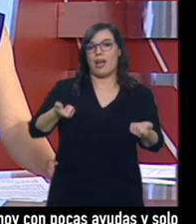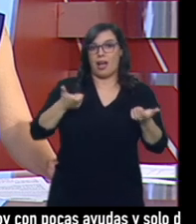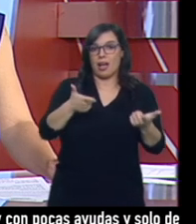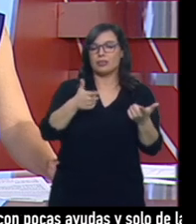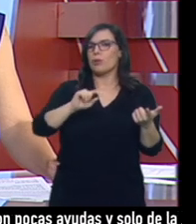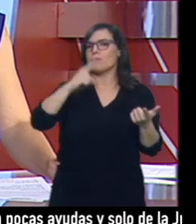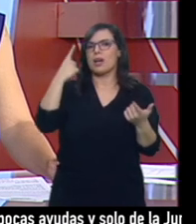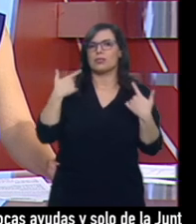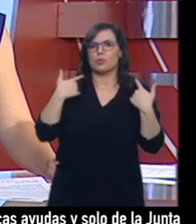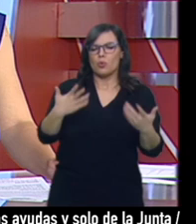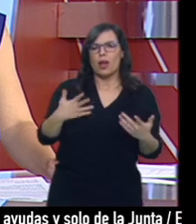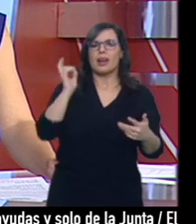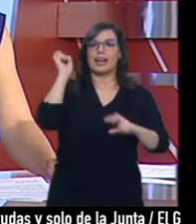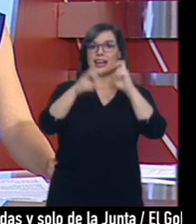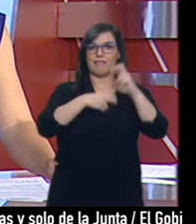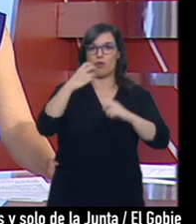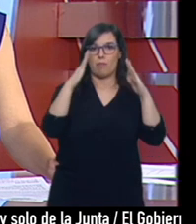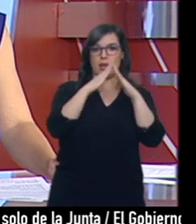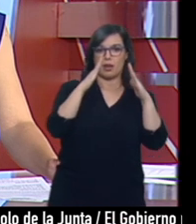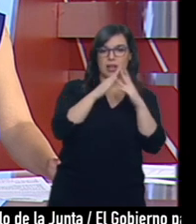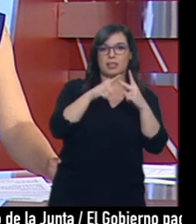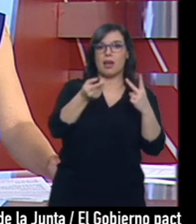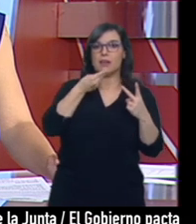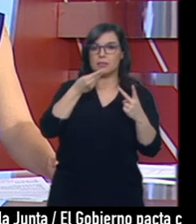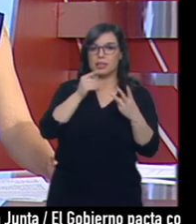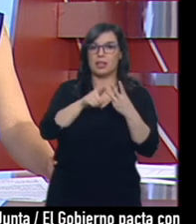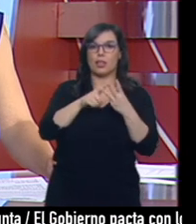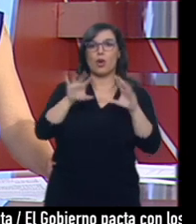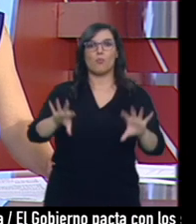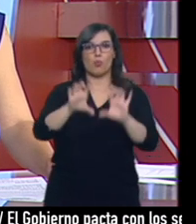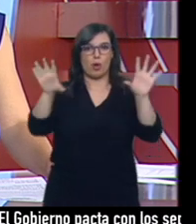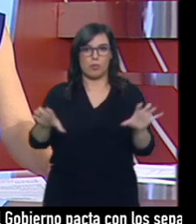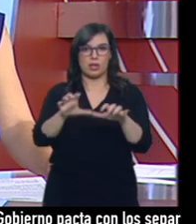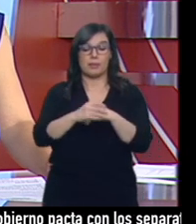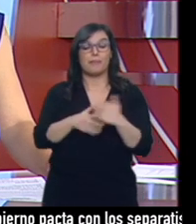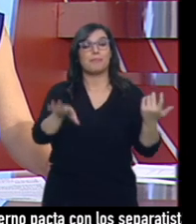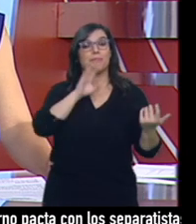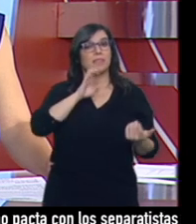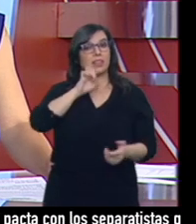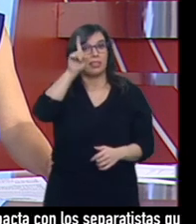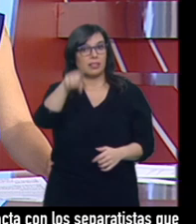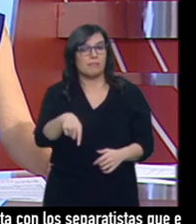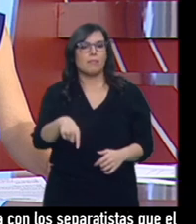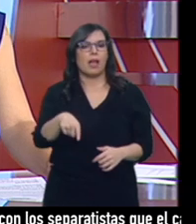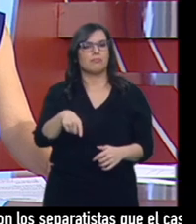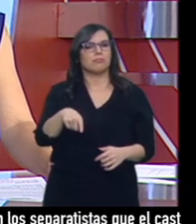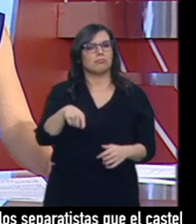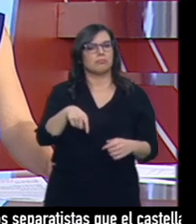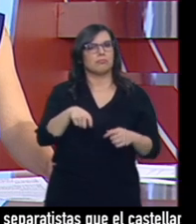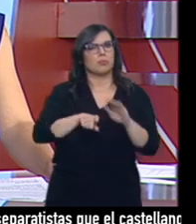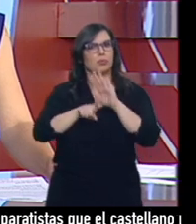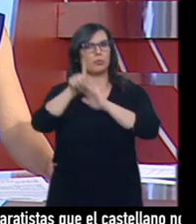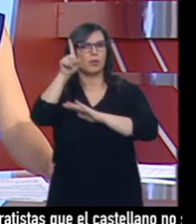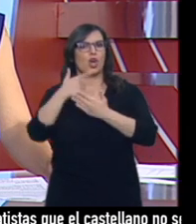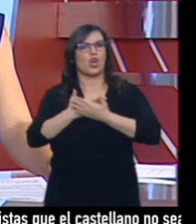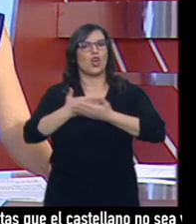dirigido principalmente a las reformas en el hogar, a la alimentación y a los muebles. Muy interesante también cómo resurge con fuerza la confianza en